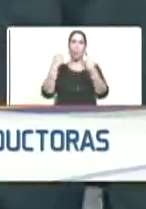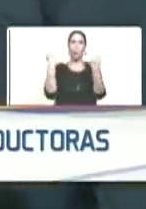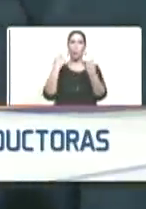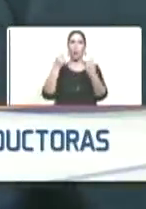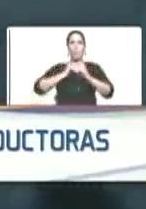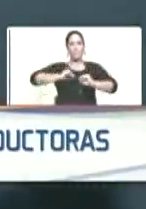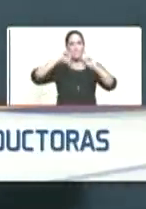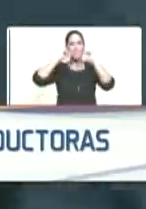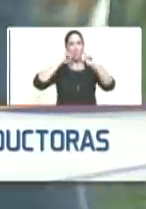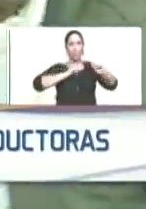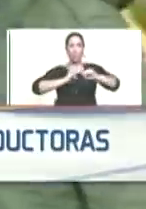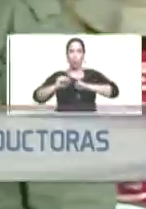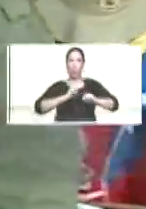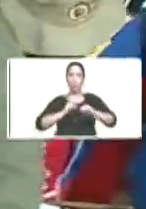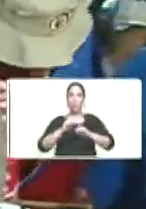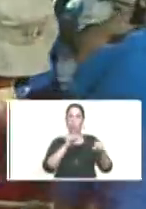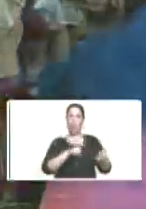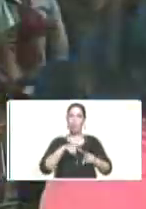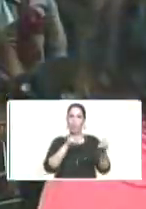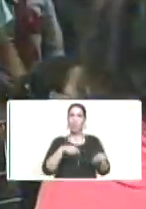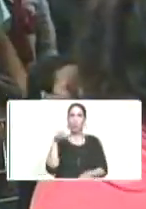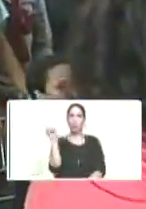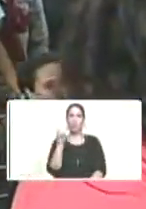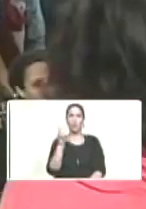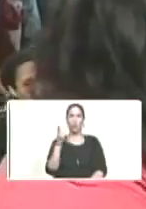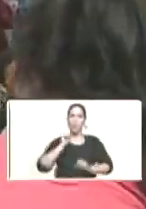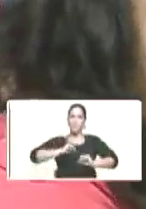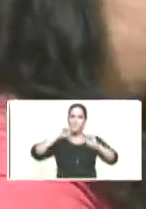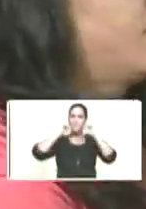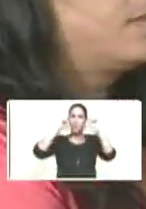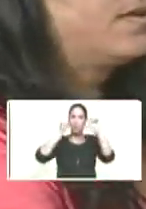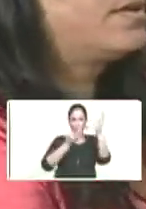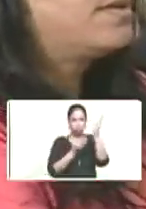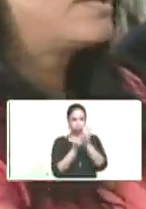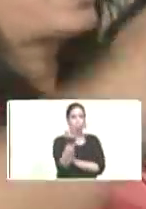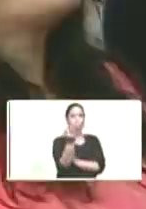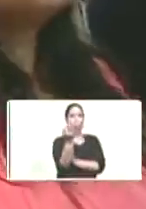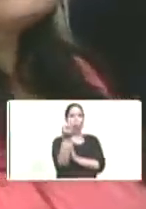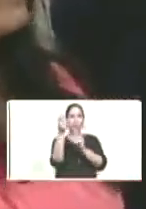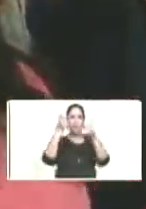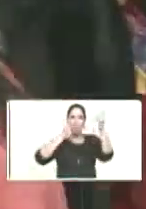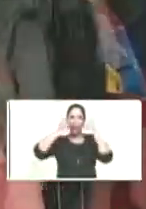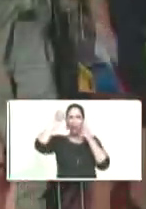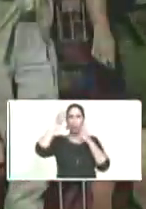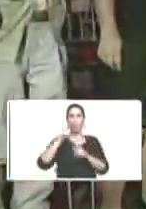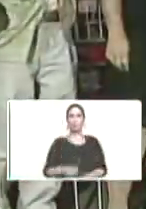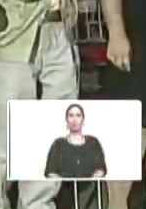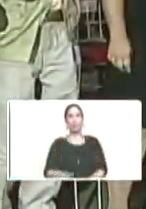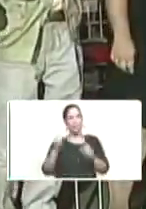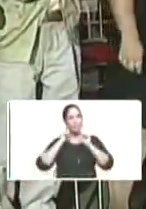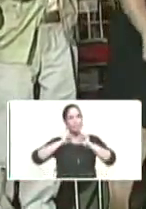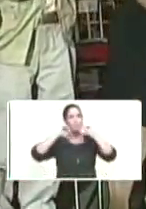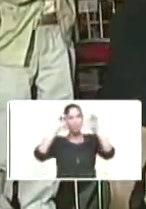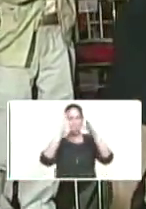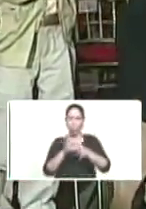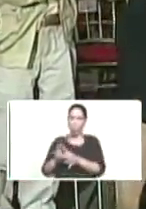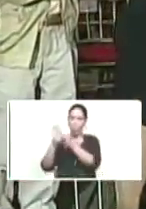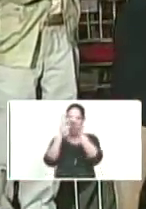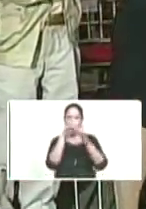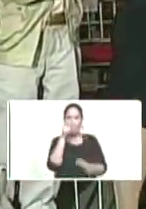el movimiento campesino en Venezuela! ¡Que viva el legado eterno de Hugo Chávez! ¡Que viva la unión del